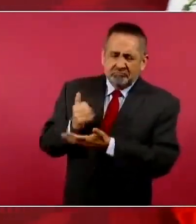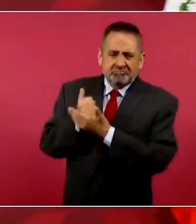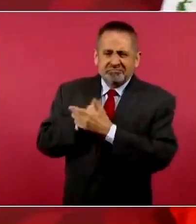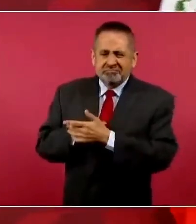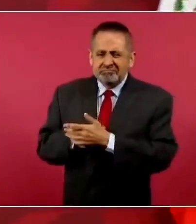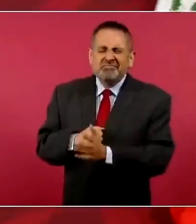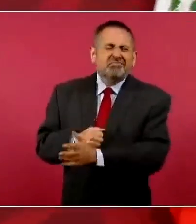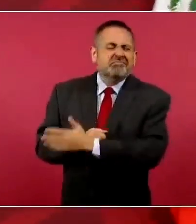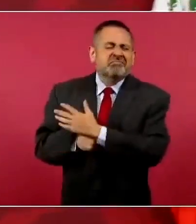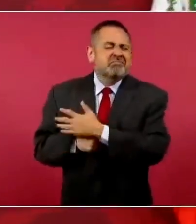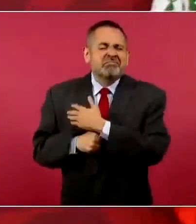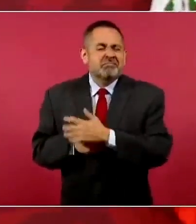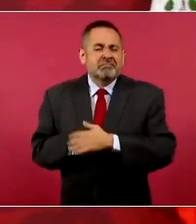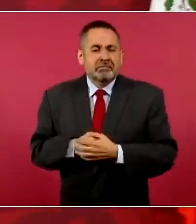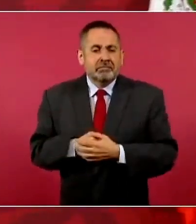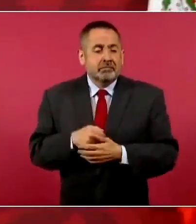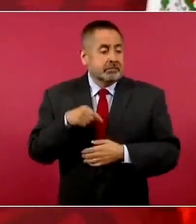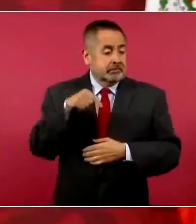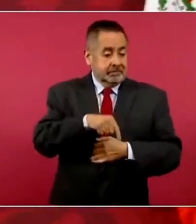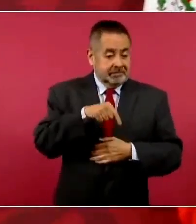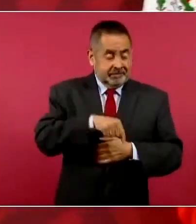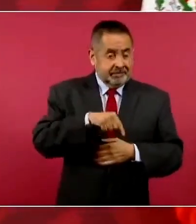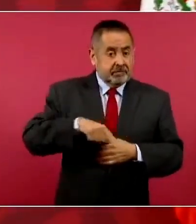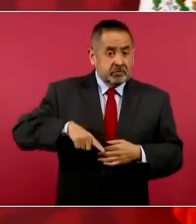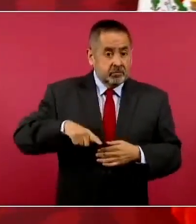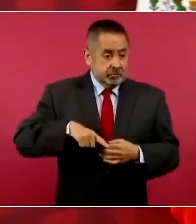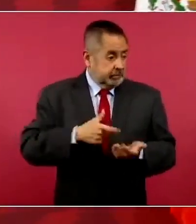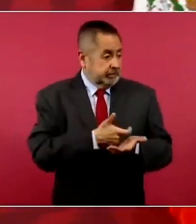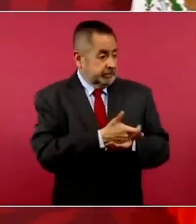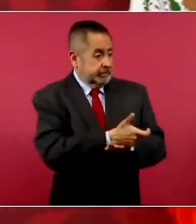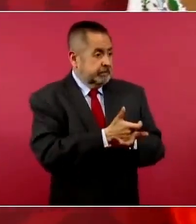financiaban desde el gobierno películas